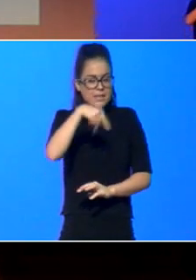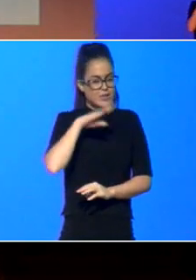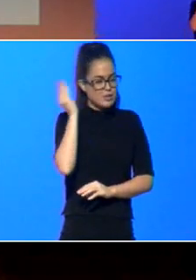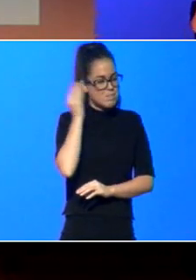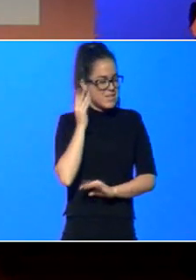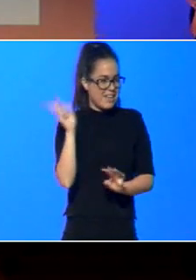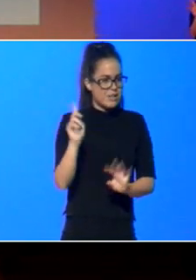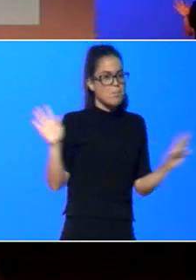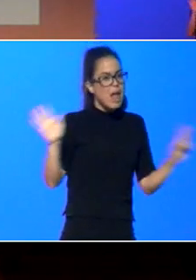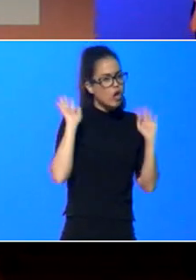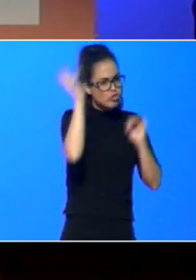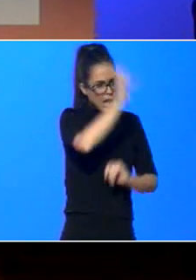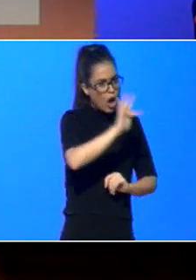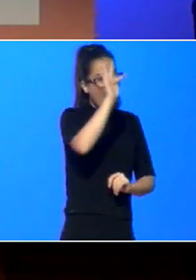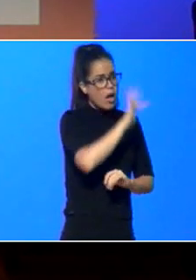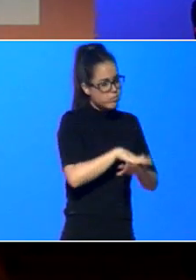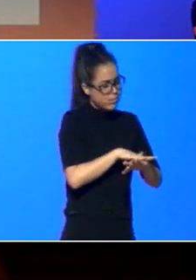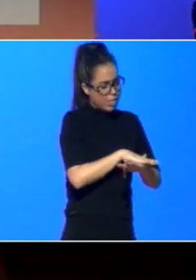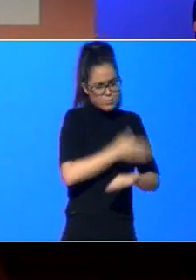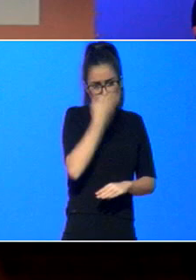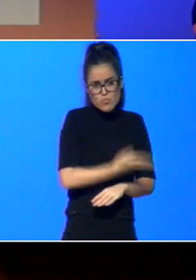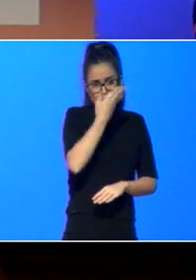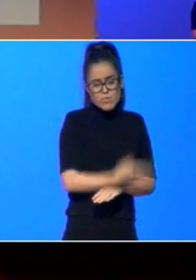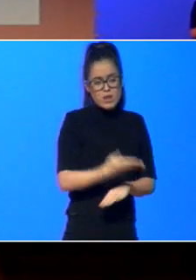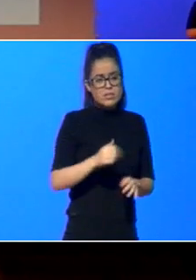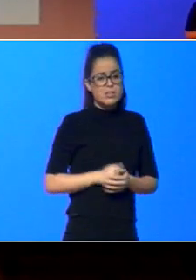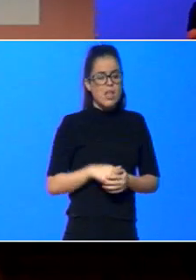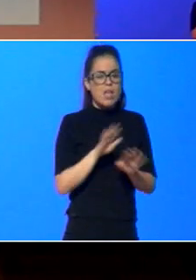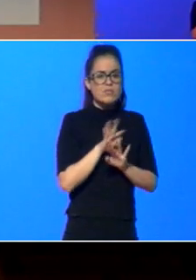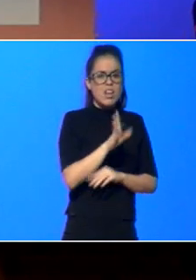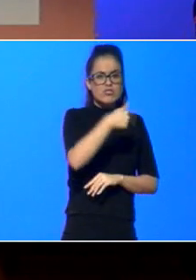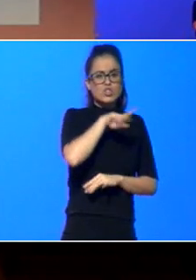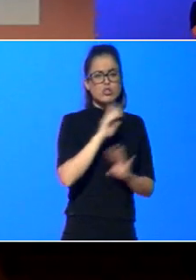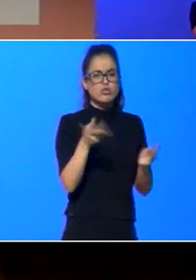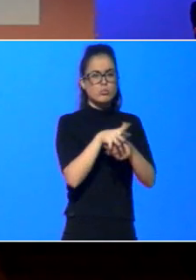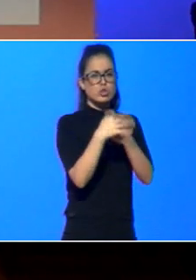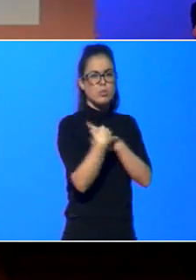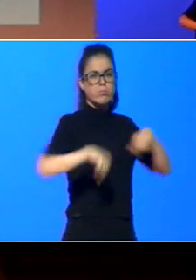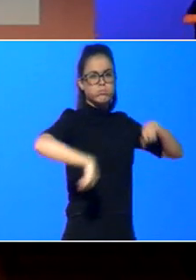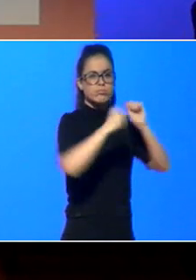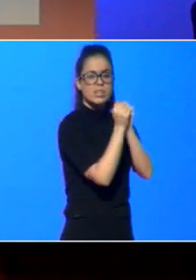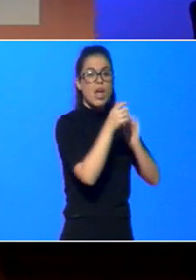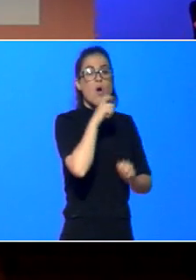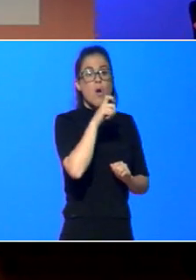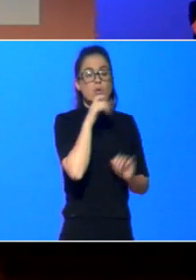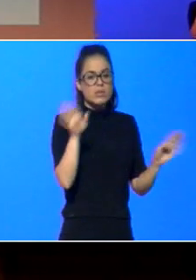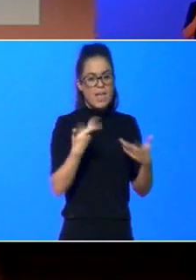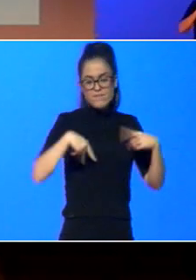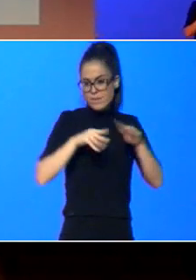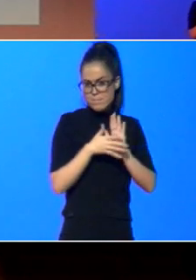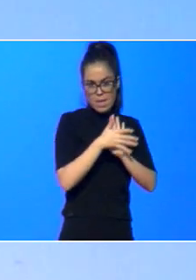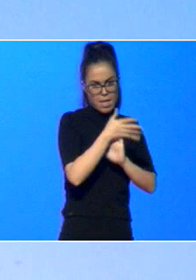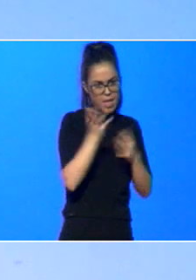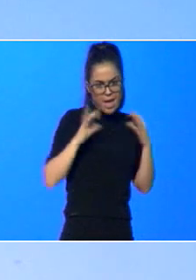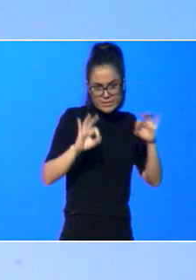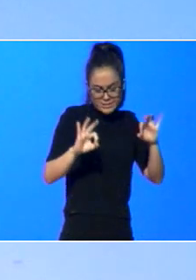pero la teoría es muy importante quiero decir la forma en la que nos enfrentamos no a esto probablemente y así voy a terminar no el